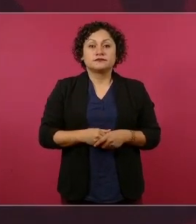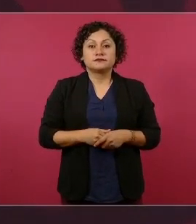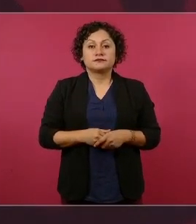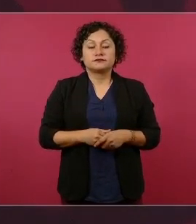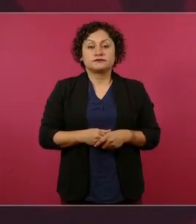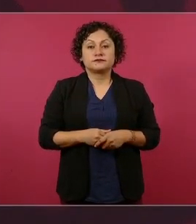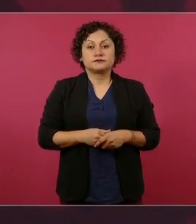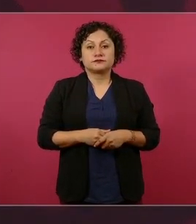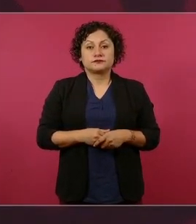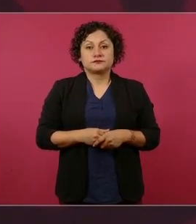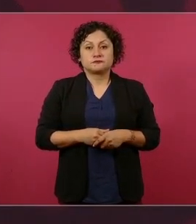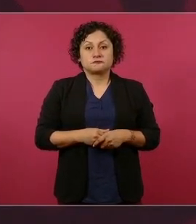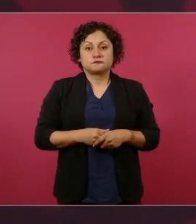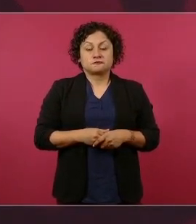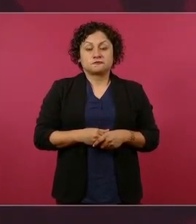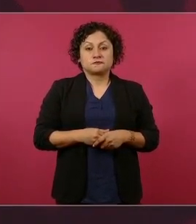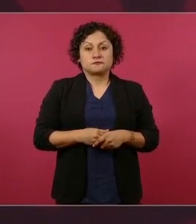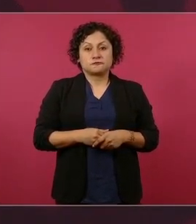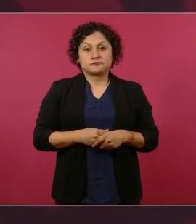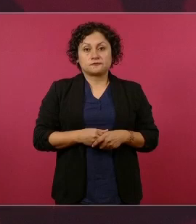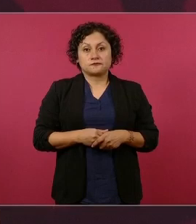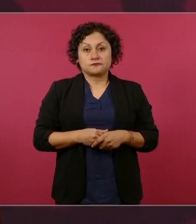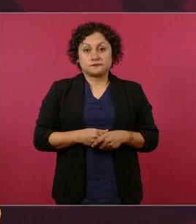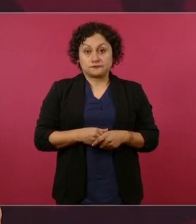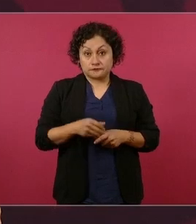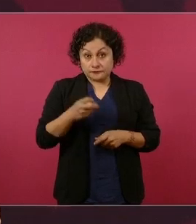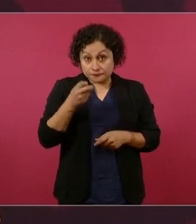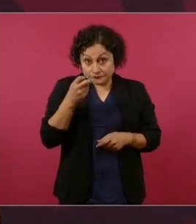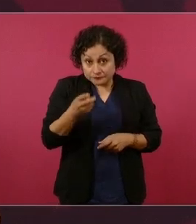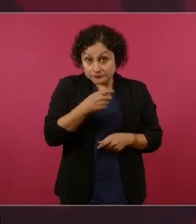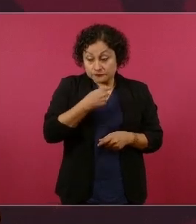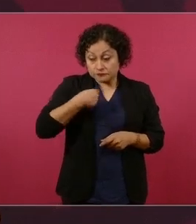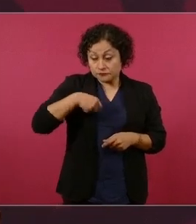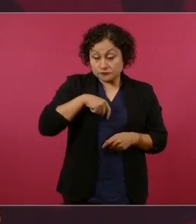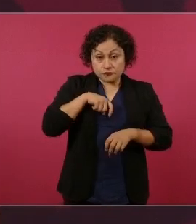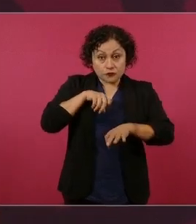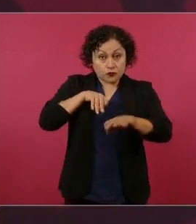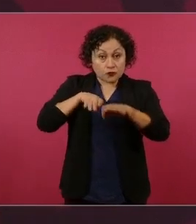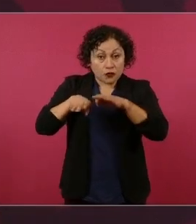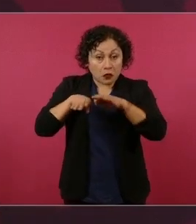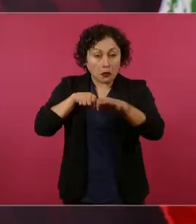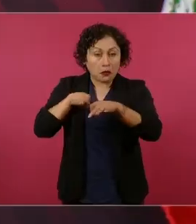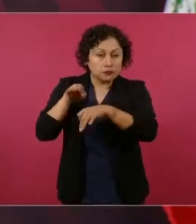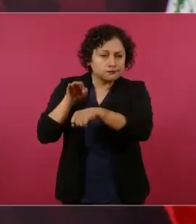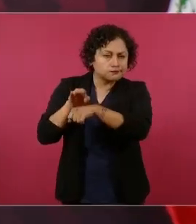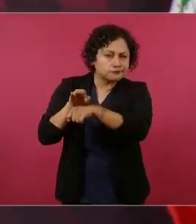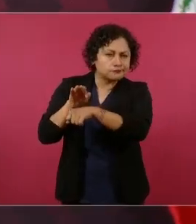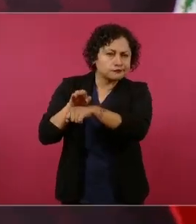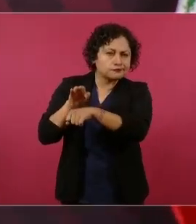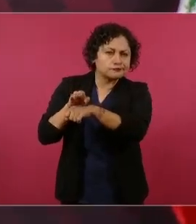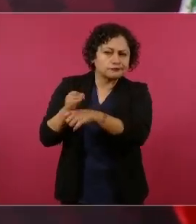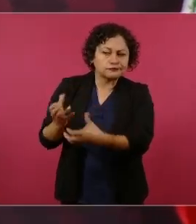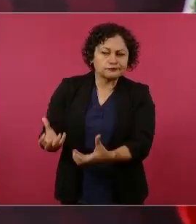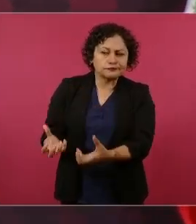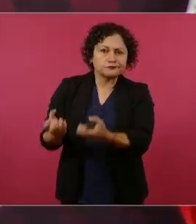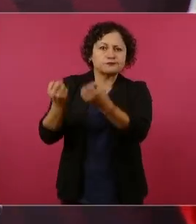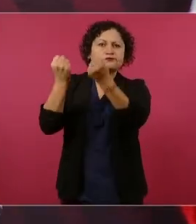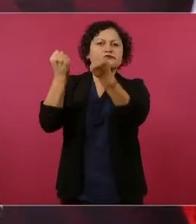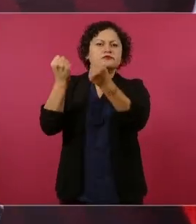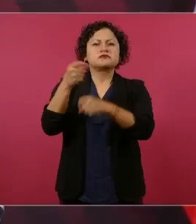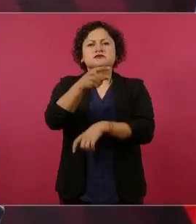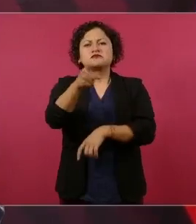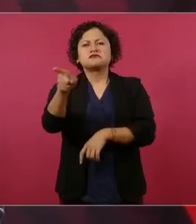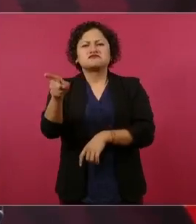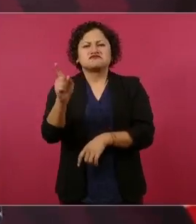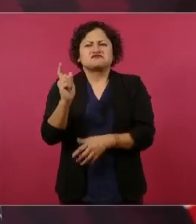entender mejor lo que significó este rescate, en que no ha aumentado en